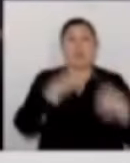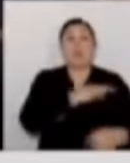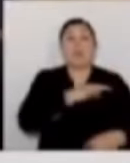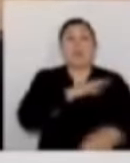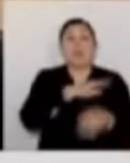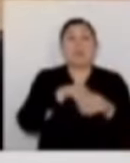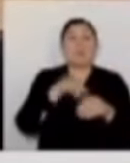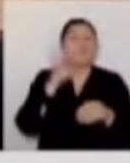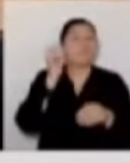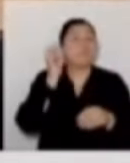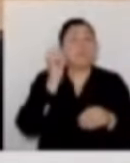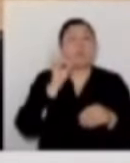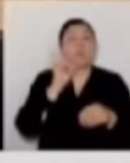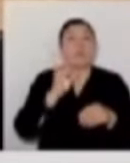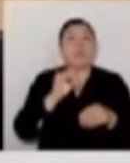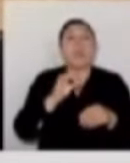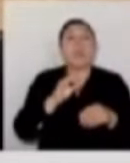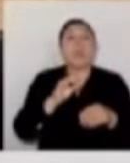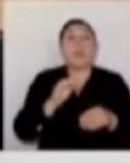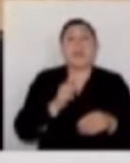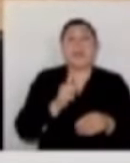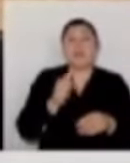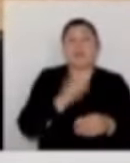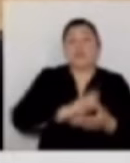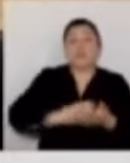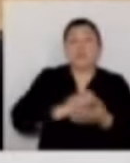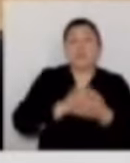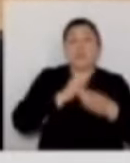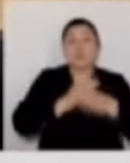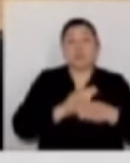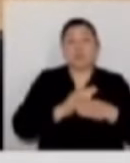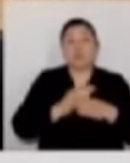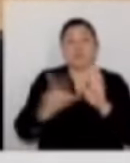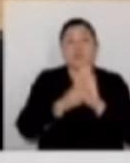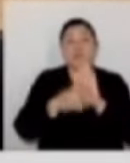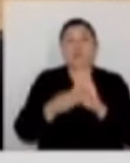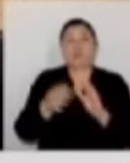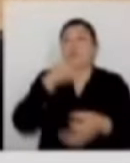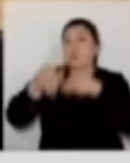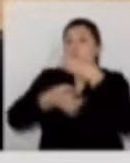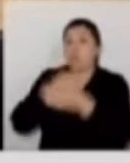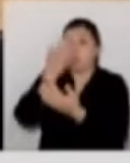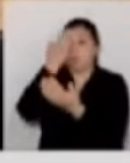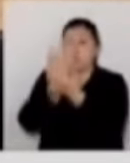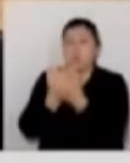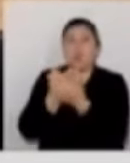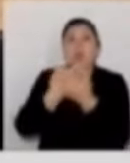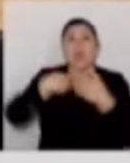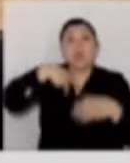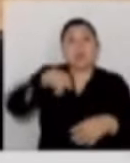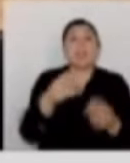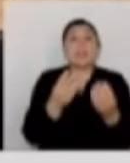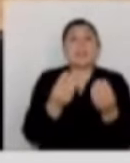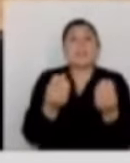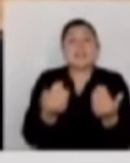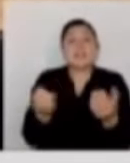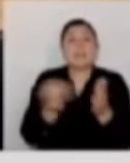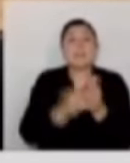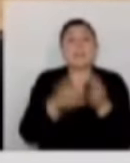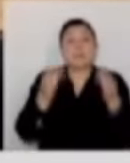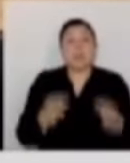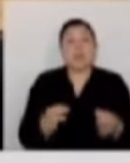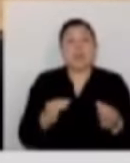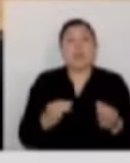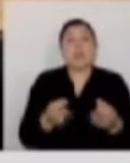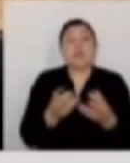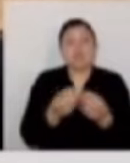subsecretario de pción del delito porque se lo hemos dicho en la cara no hacen su trabajo y hoy día el norte necesita solución necesita más seguridad lo hemos demostrado enfrentando al